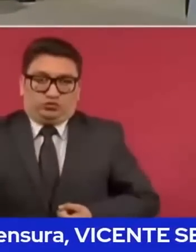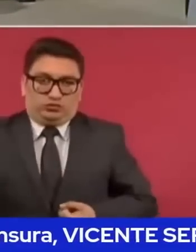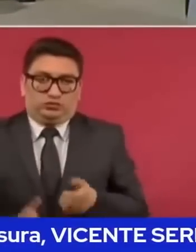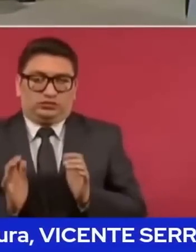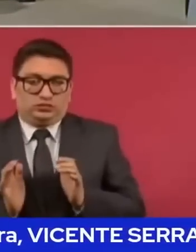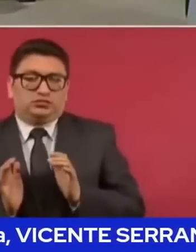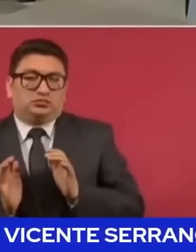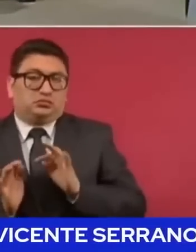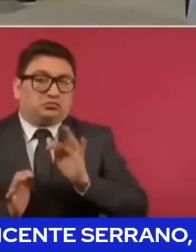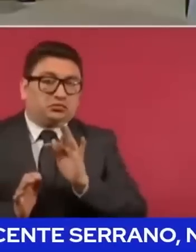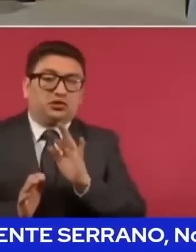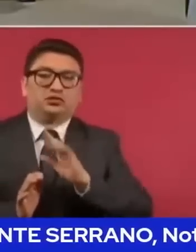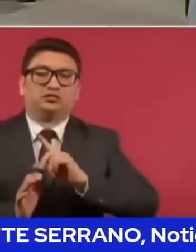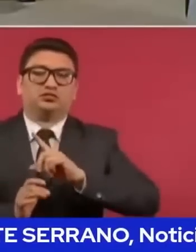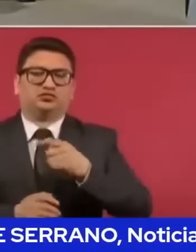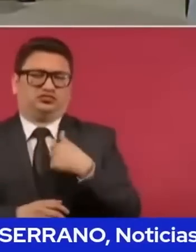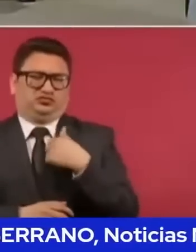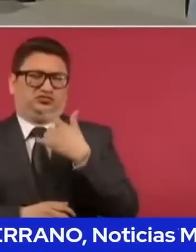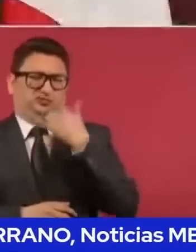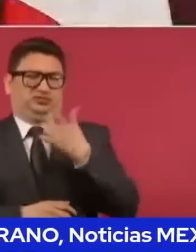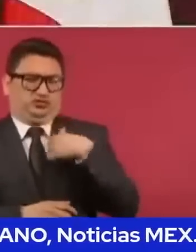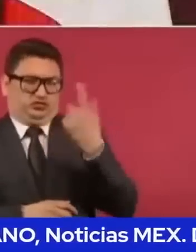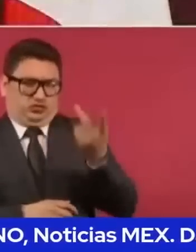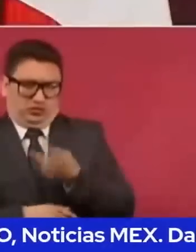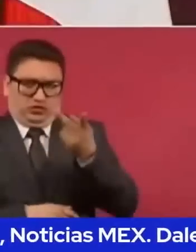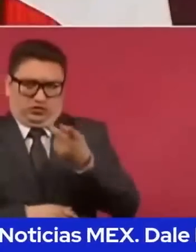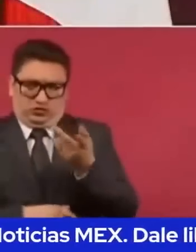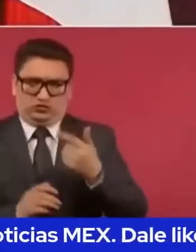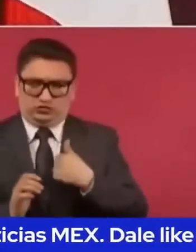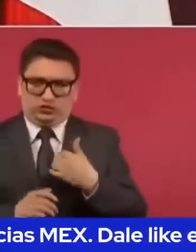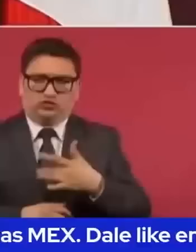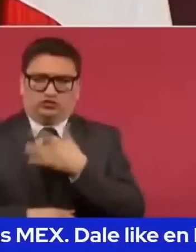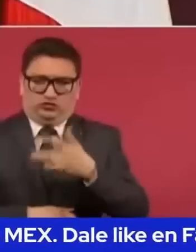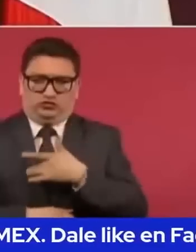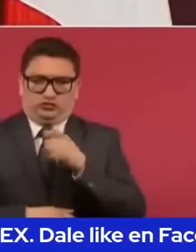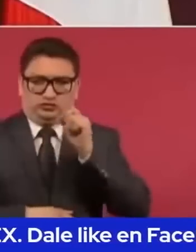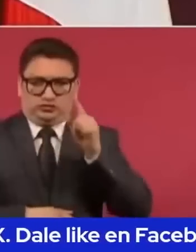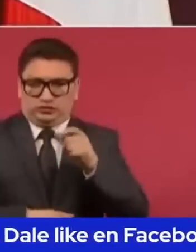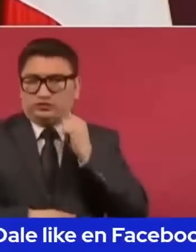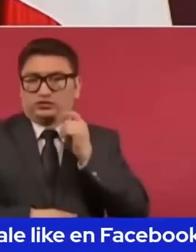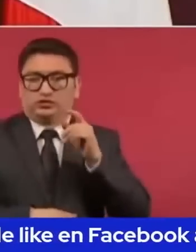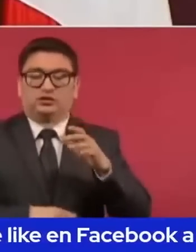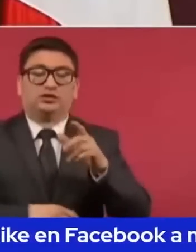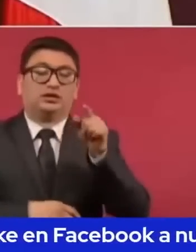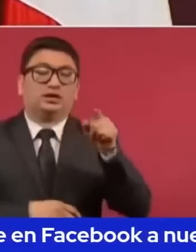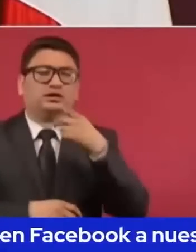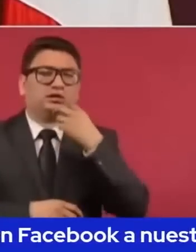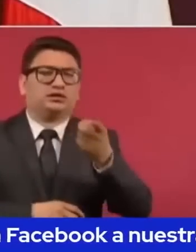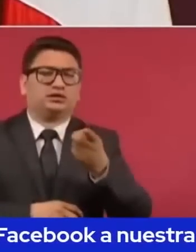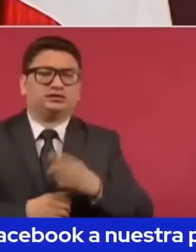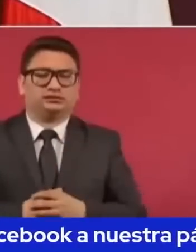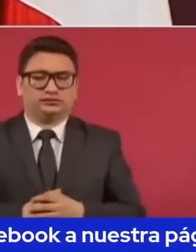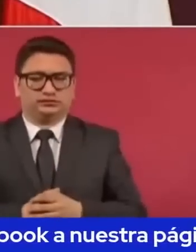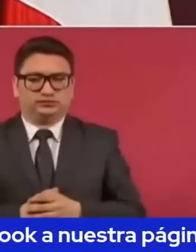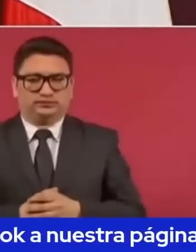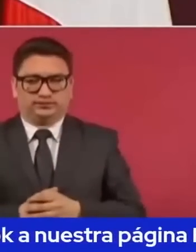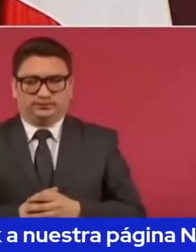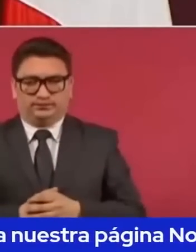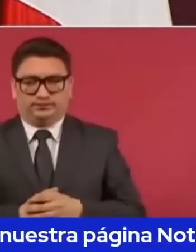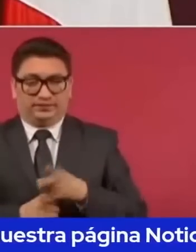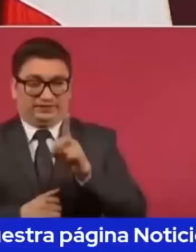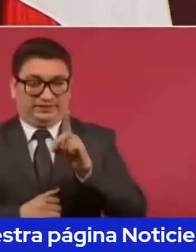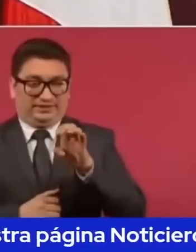la gran pregunta que yo tengo y yo comparto con el senador Grassley es si la DEA